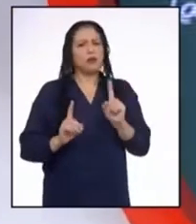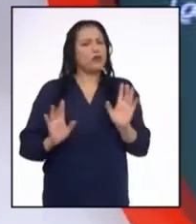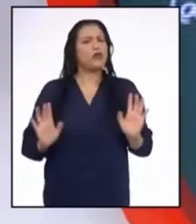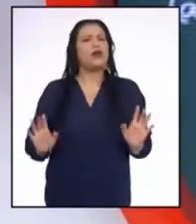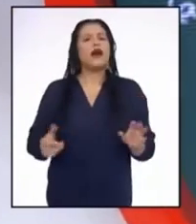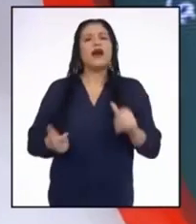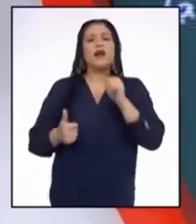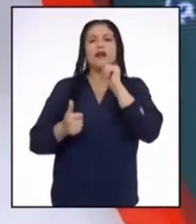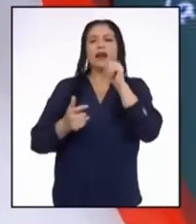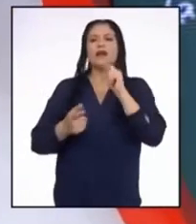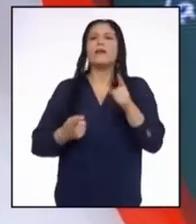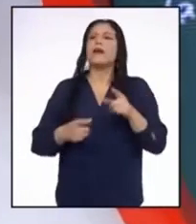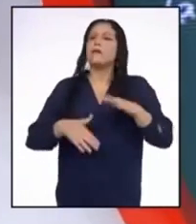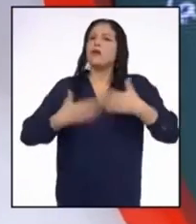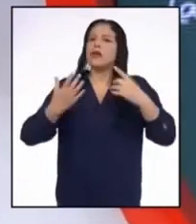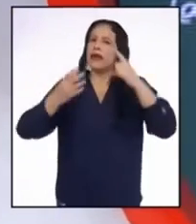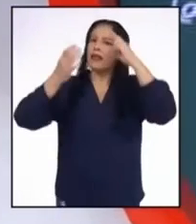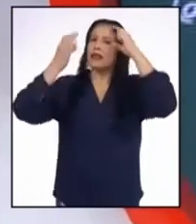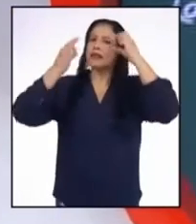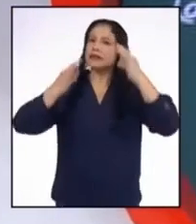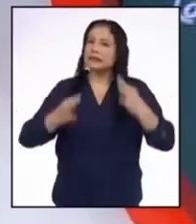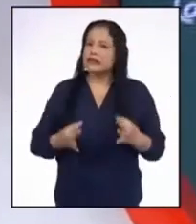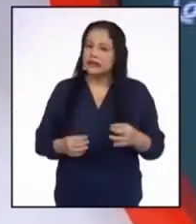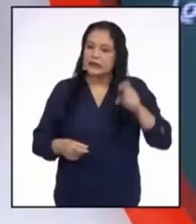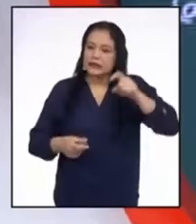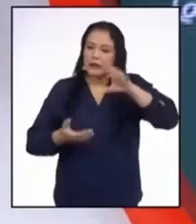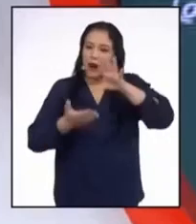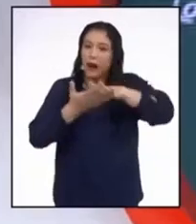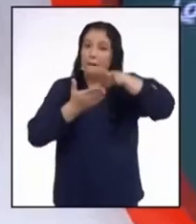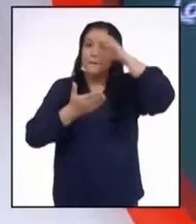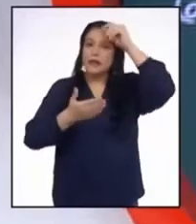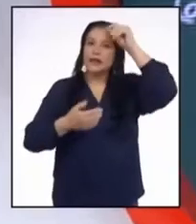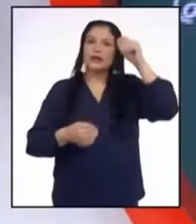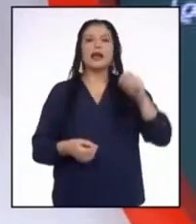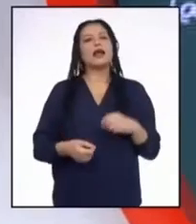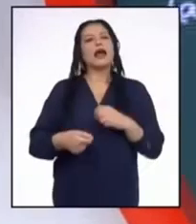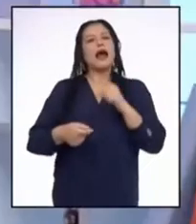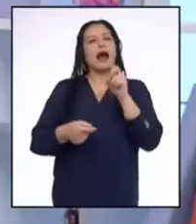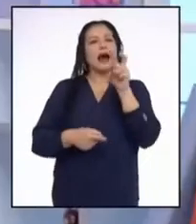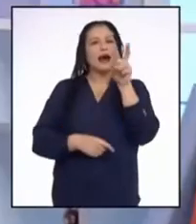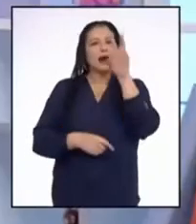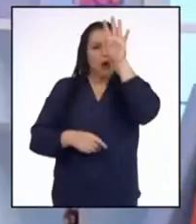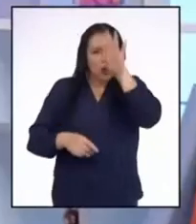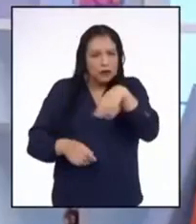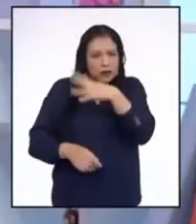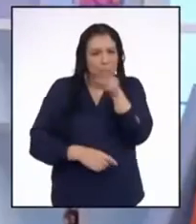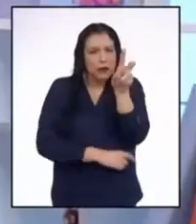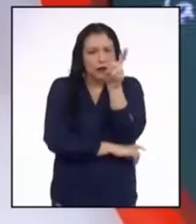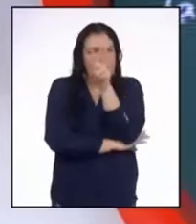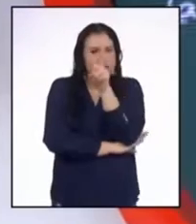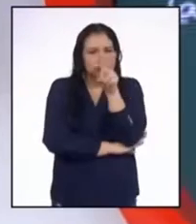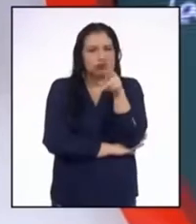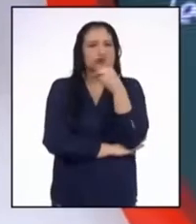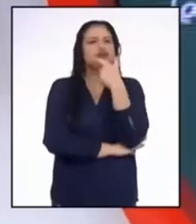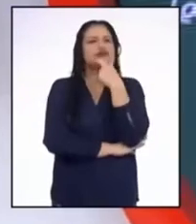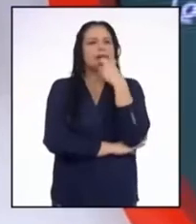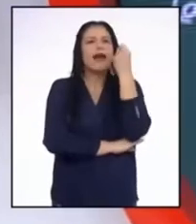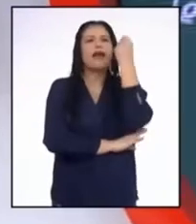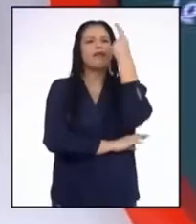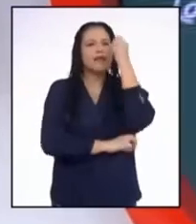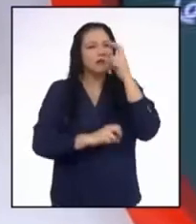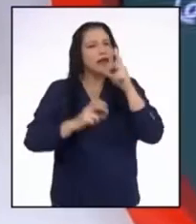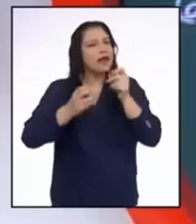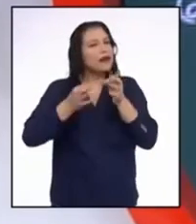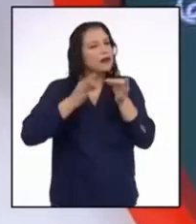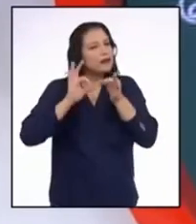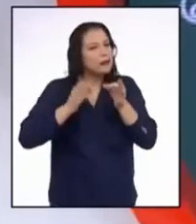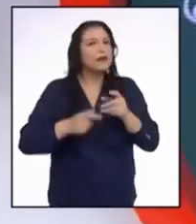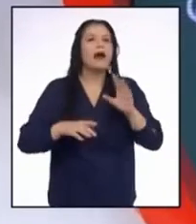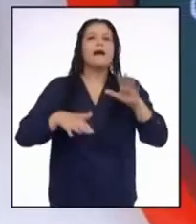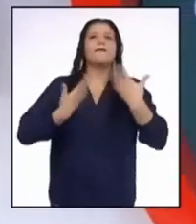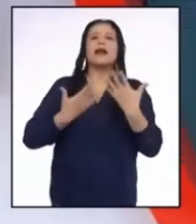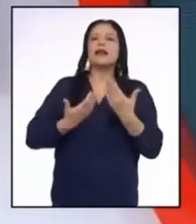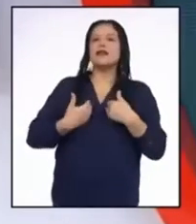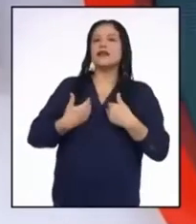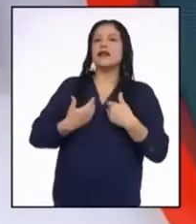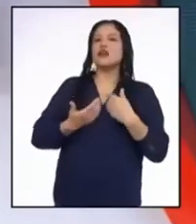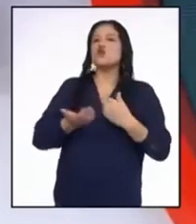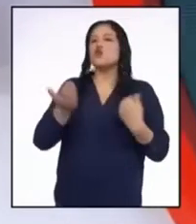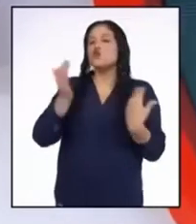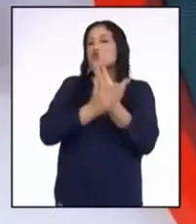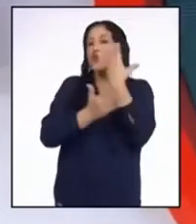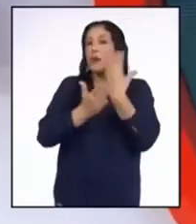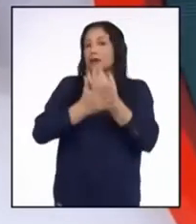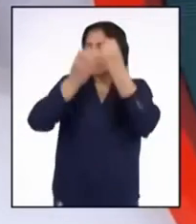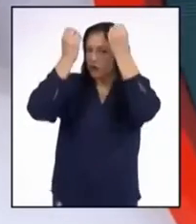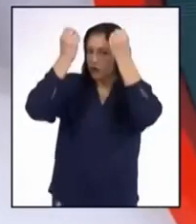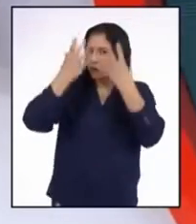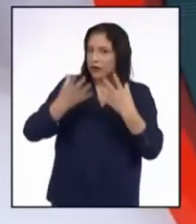Para poder tomar decisiones debemos aprender a leer e interpretar tablas de frecuencias, gráficos y obtener nuevas informaciones a partir